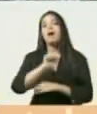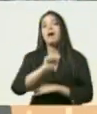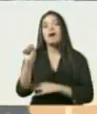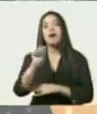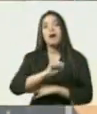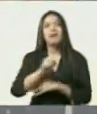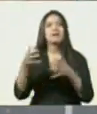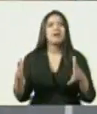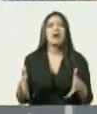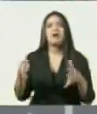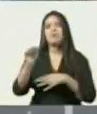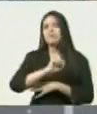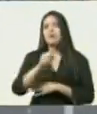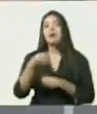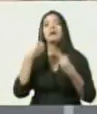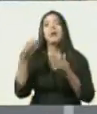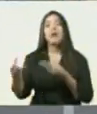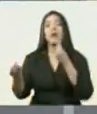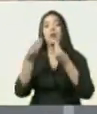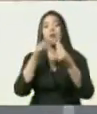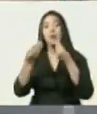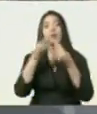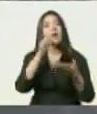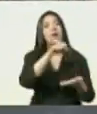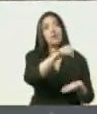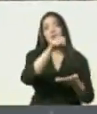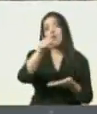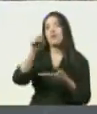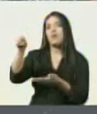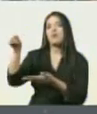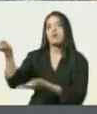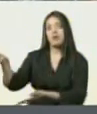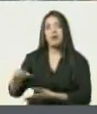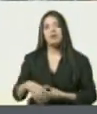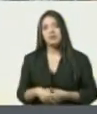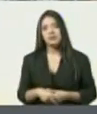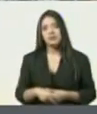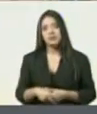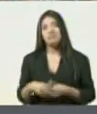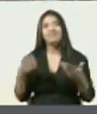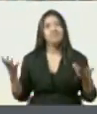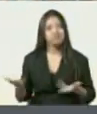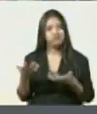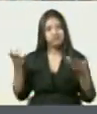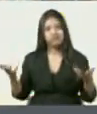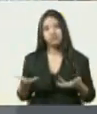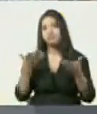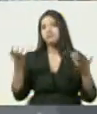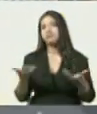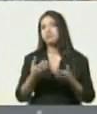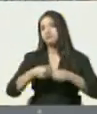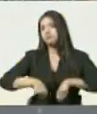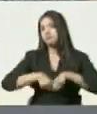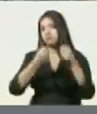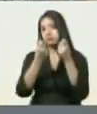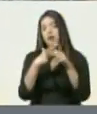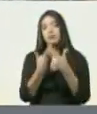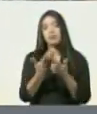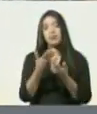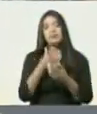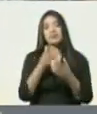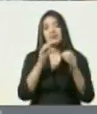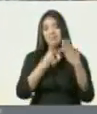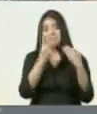camiones que le llevan los alimentos a los CLAP, a los comités locales de abastecimiento y producción, han sido incendiados, han sido quemados. Y esta acción